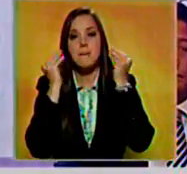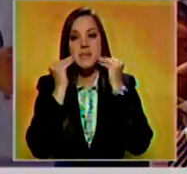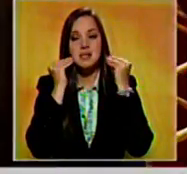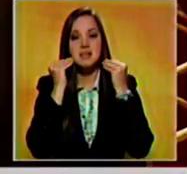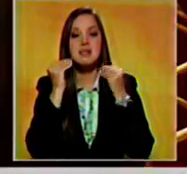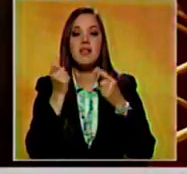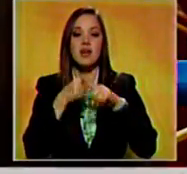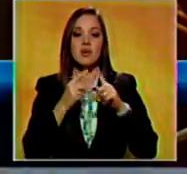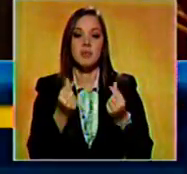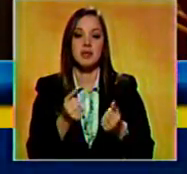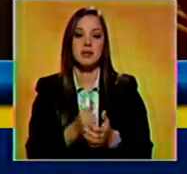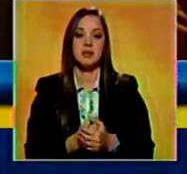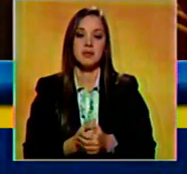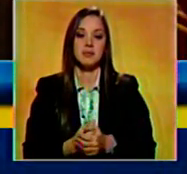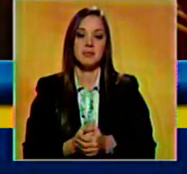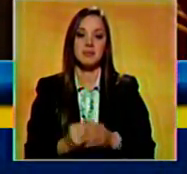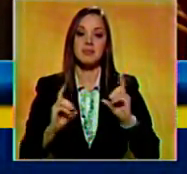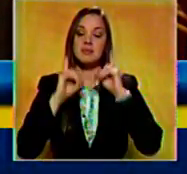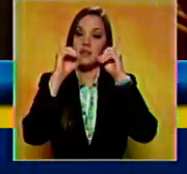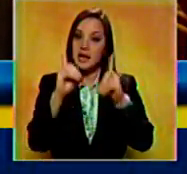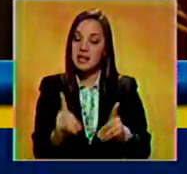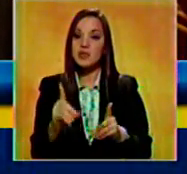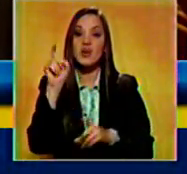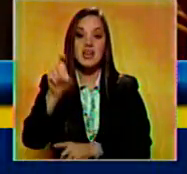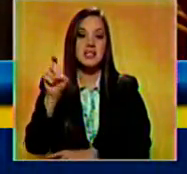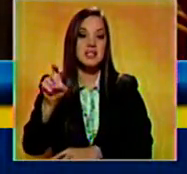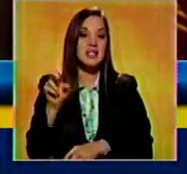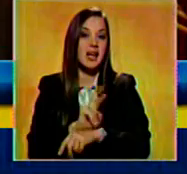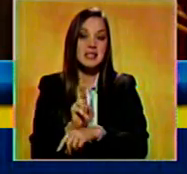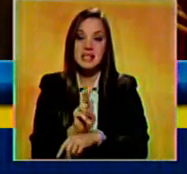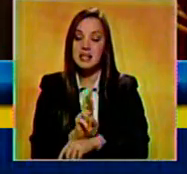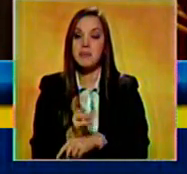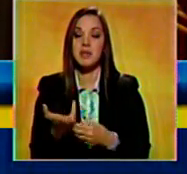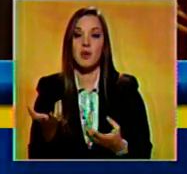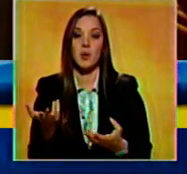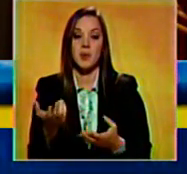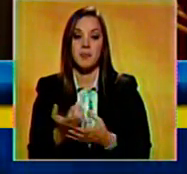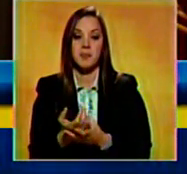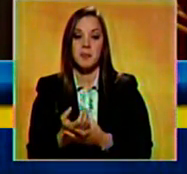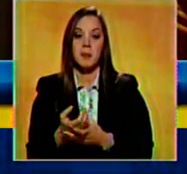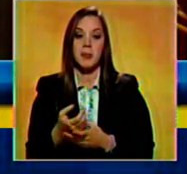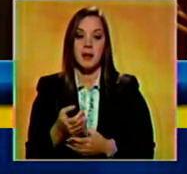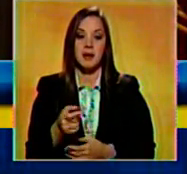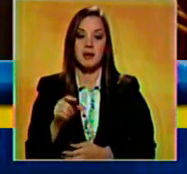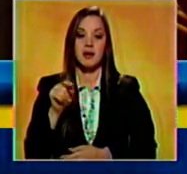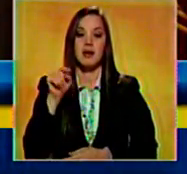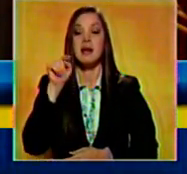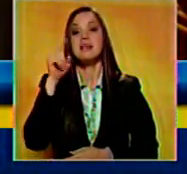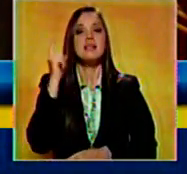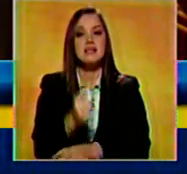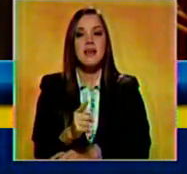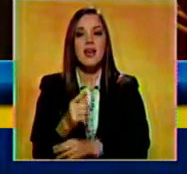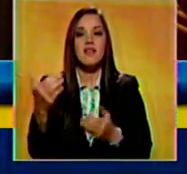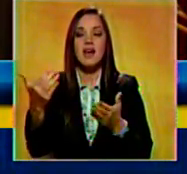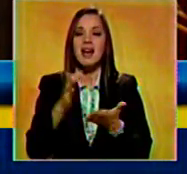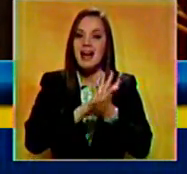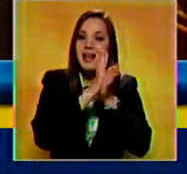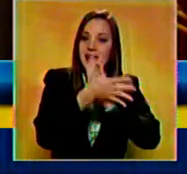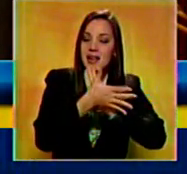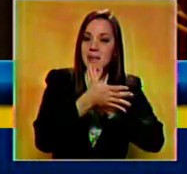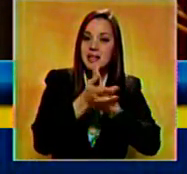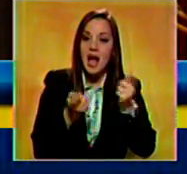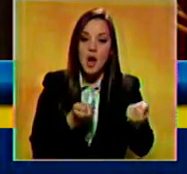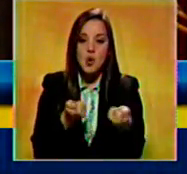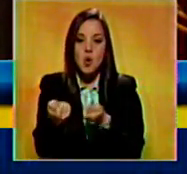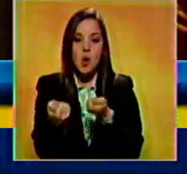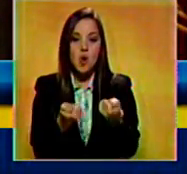Banch. Desde el punto de vista de medidas que se necesitan urgentemente, por supuesto hay que hablar del desmontaje de los controles, que es quizás la principal